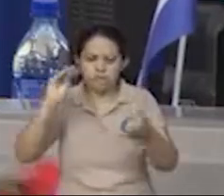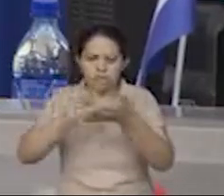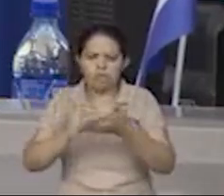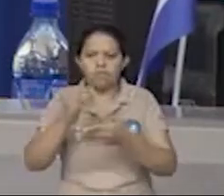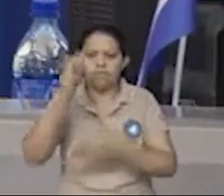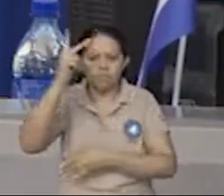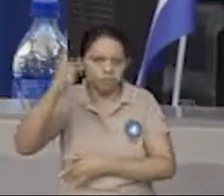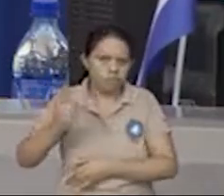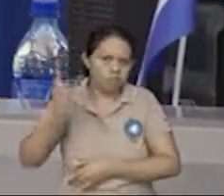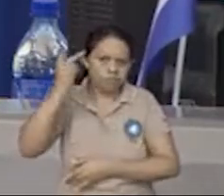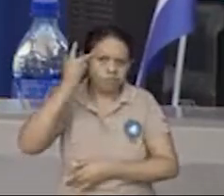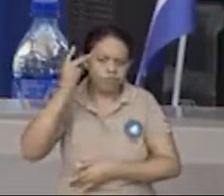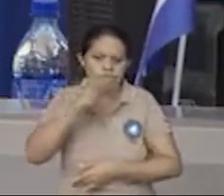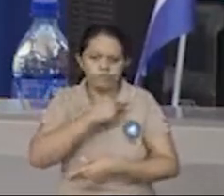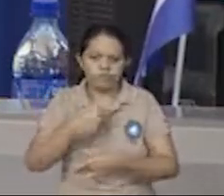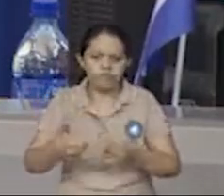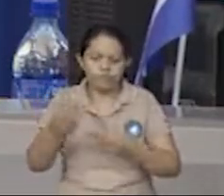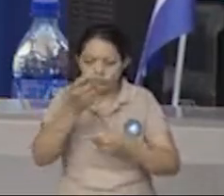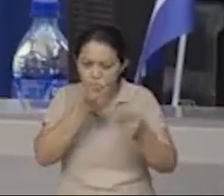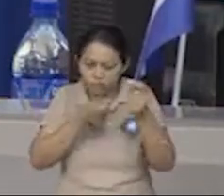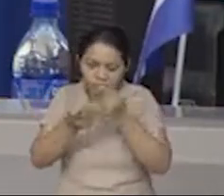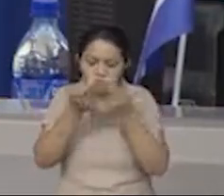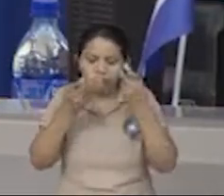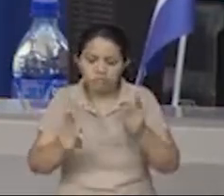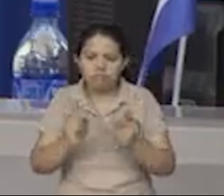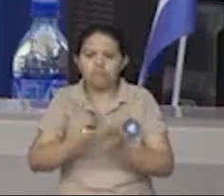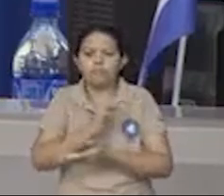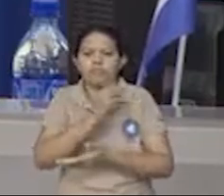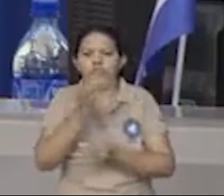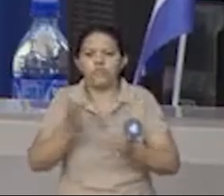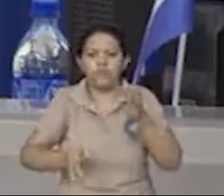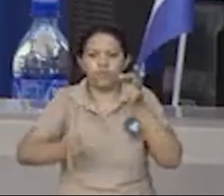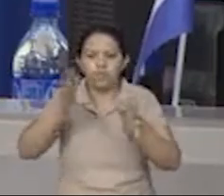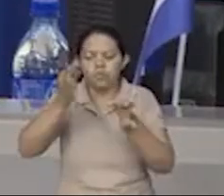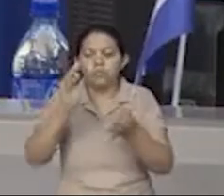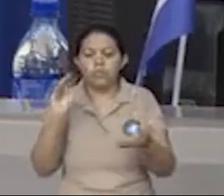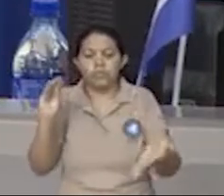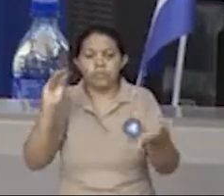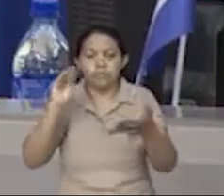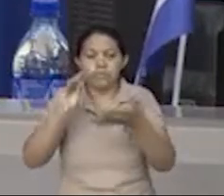la política administrativa y financiera del Poder Judicial,